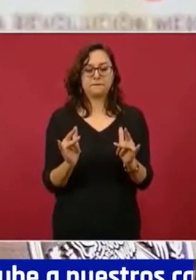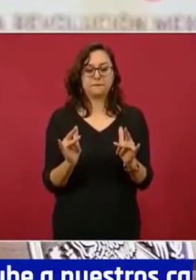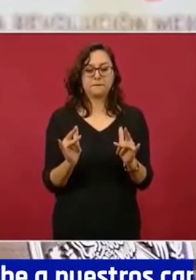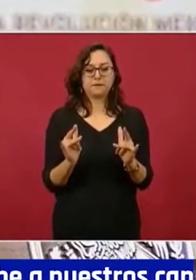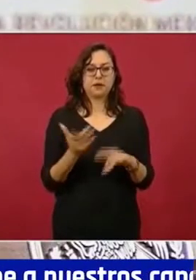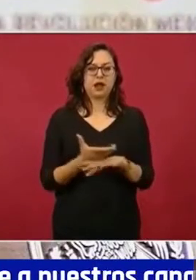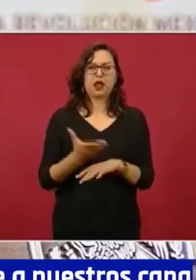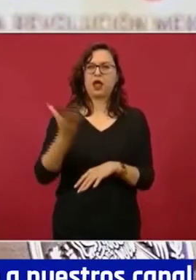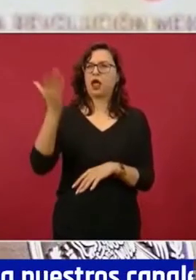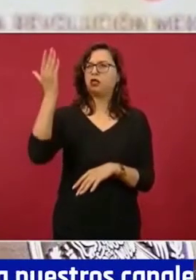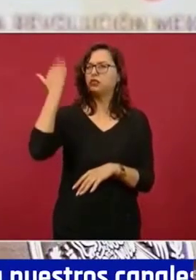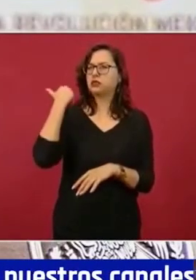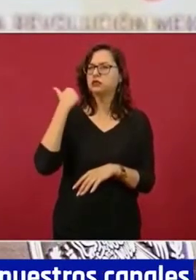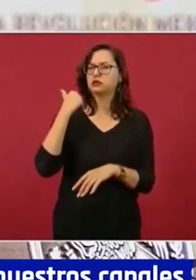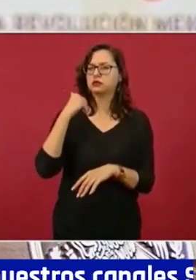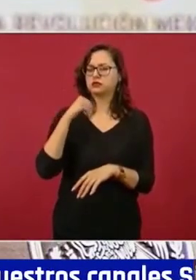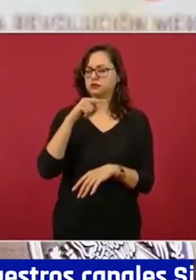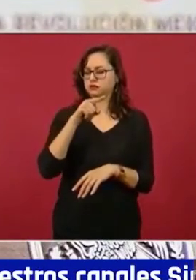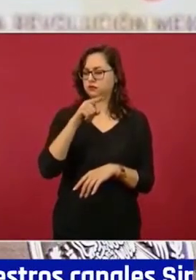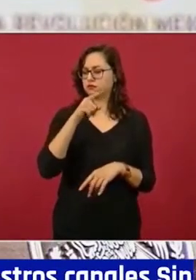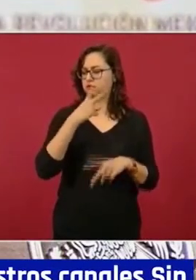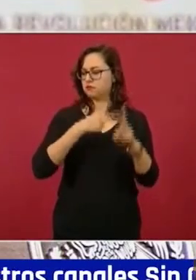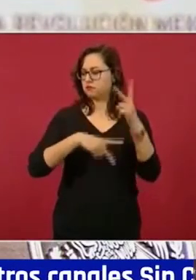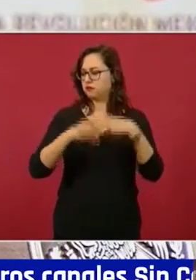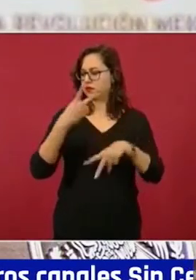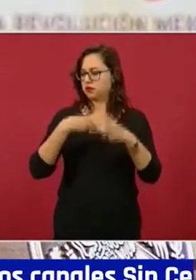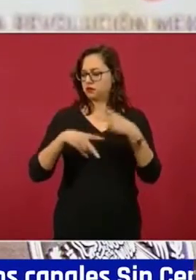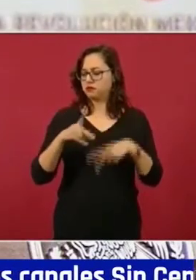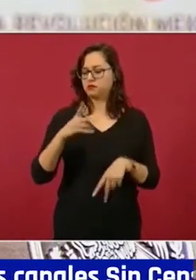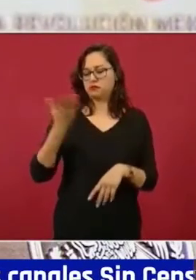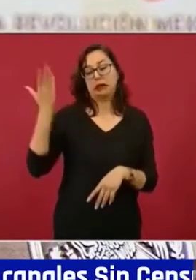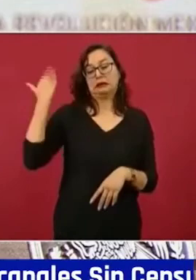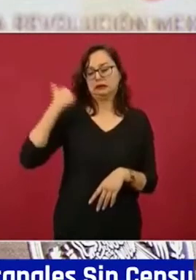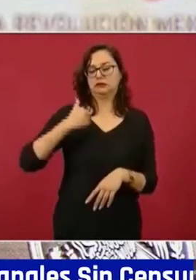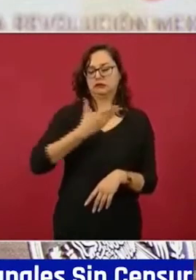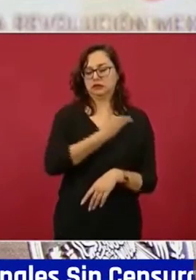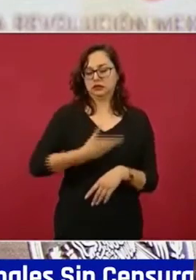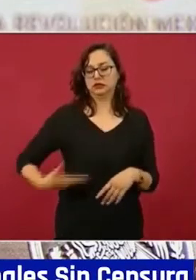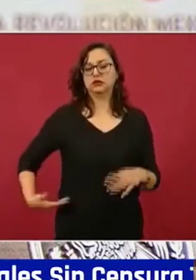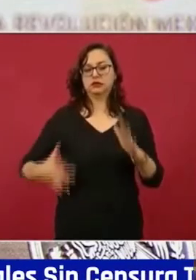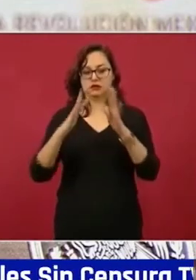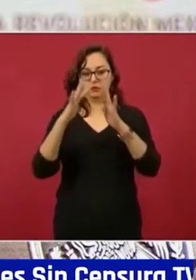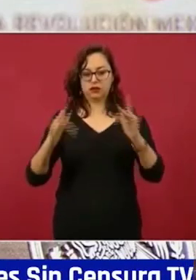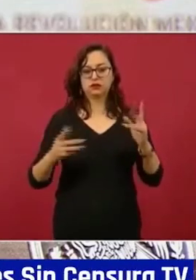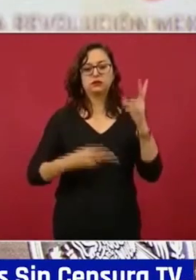en aquel entonces, y estaba